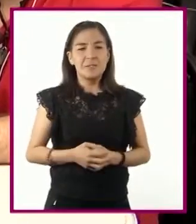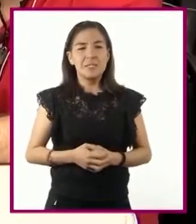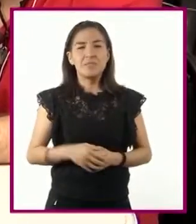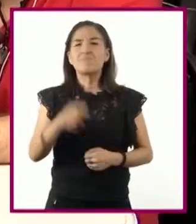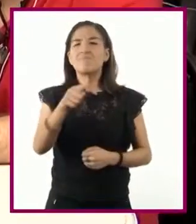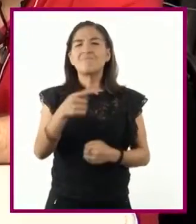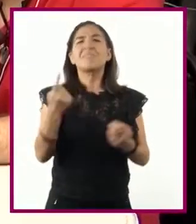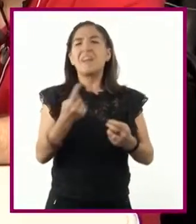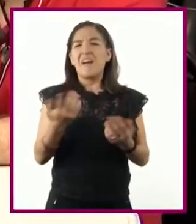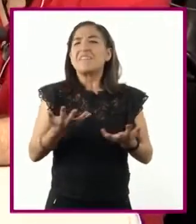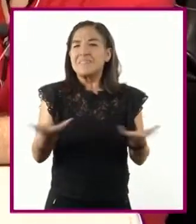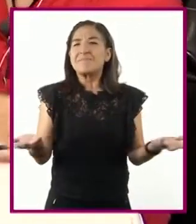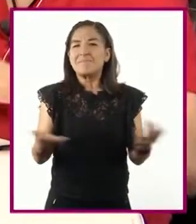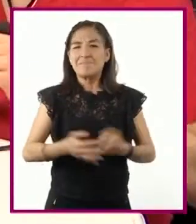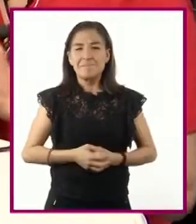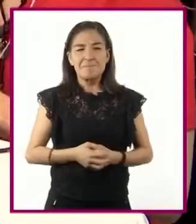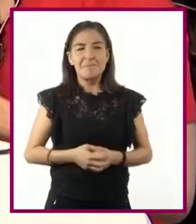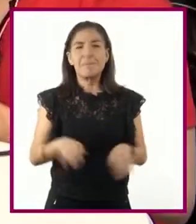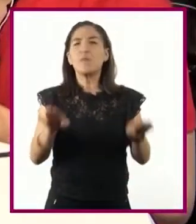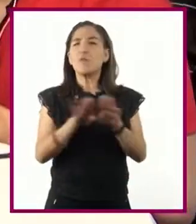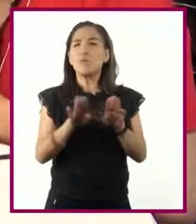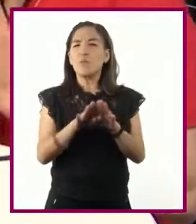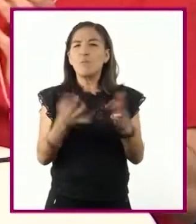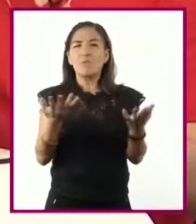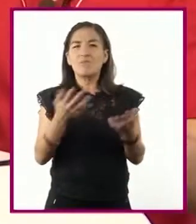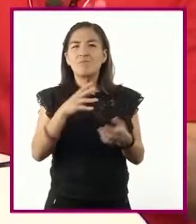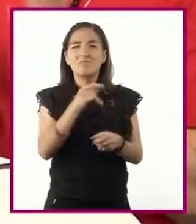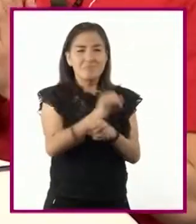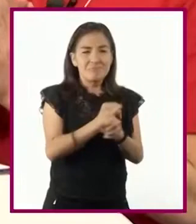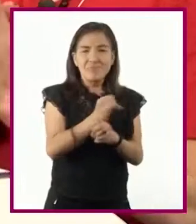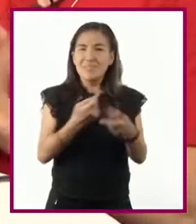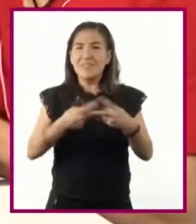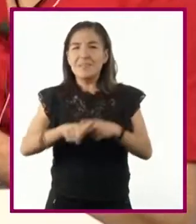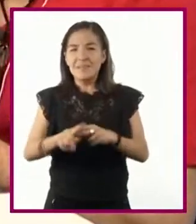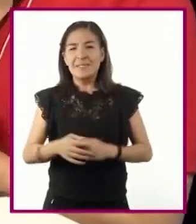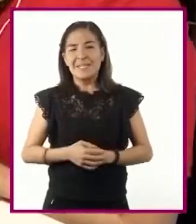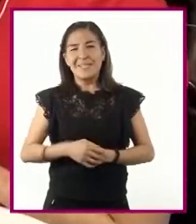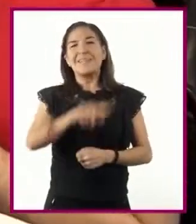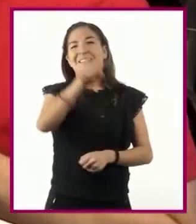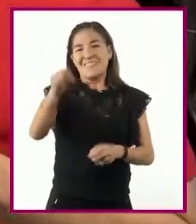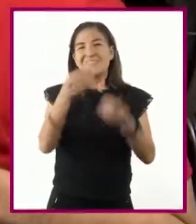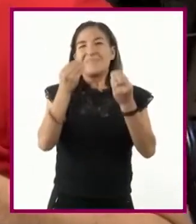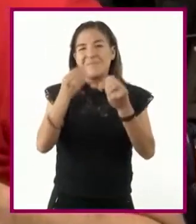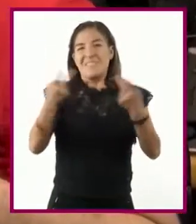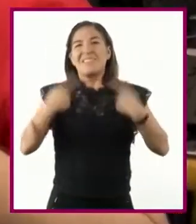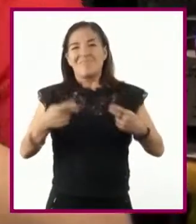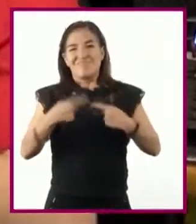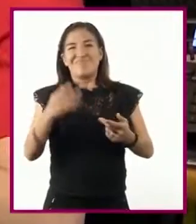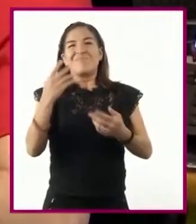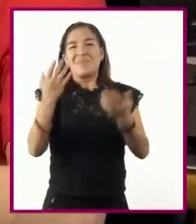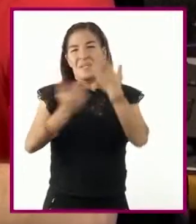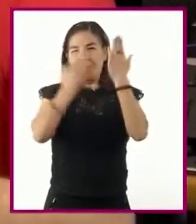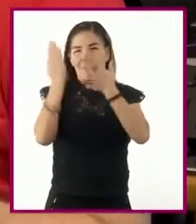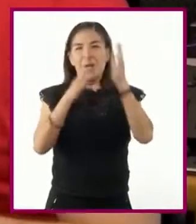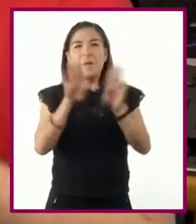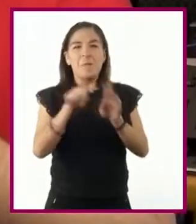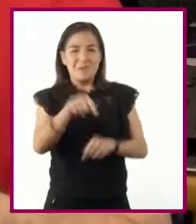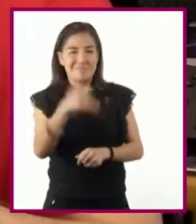hacer? ¿Cómo iniciar? Muchos estudiantes toman el teléfono móvil o la